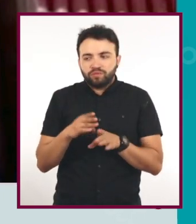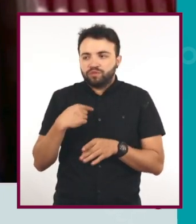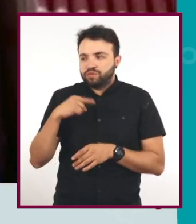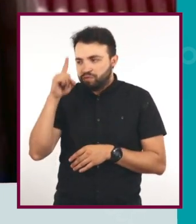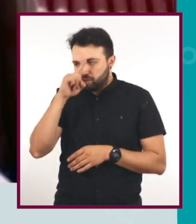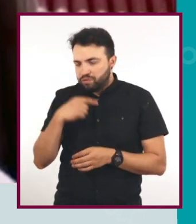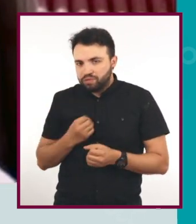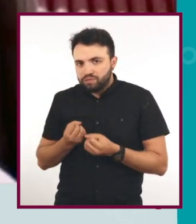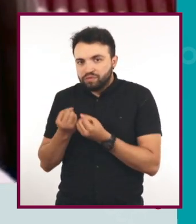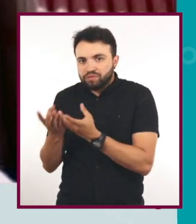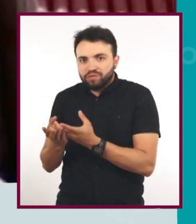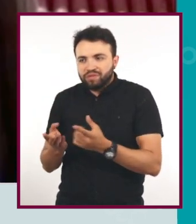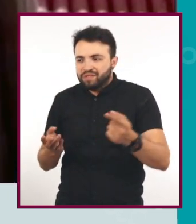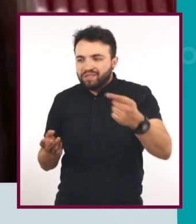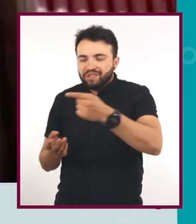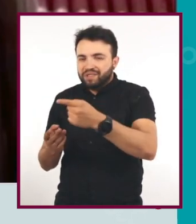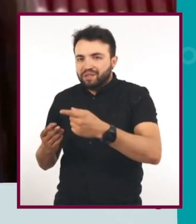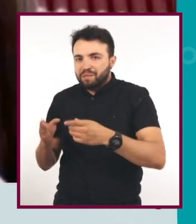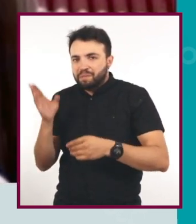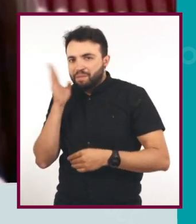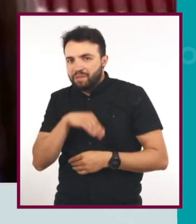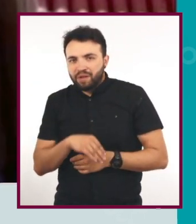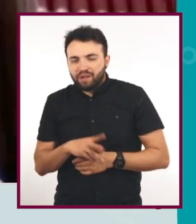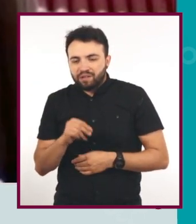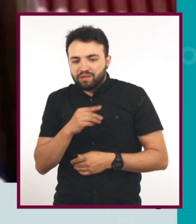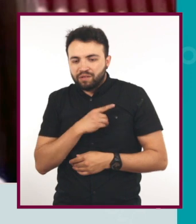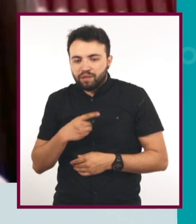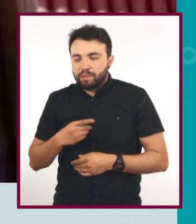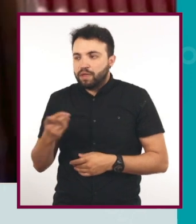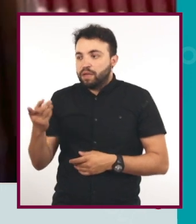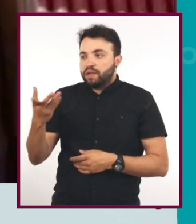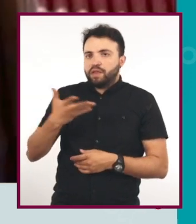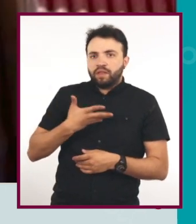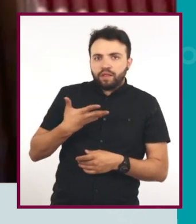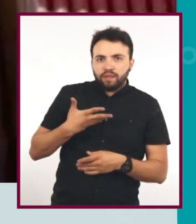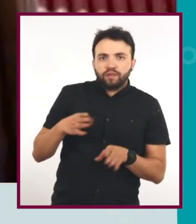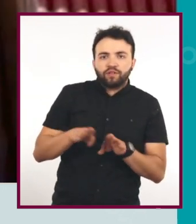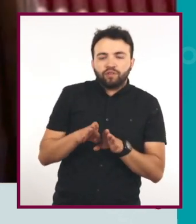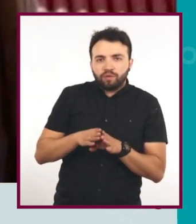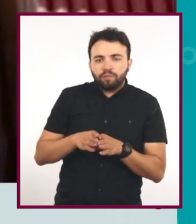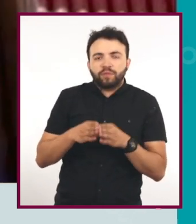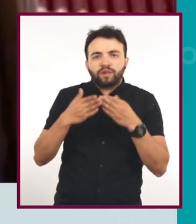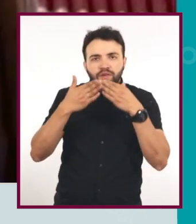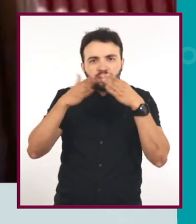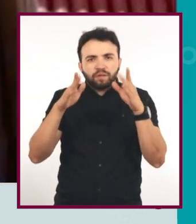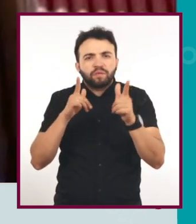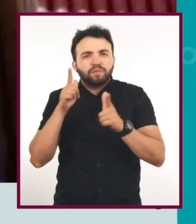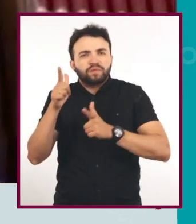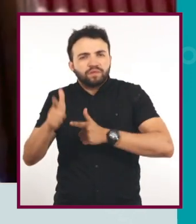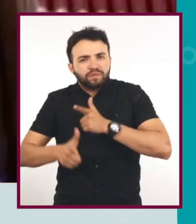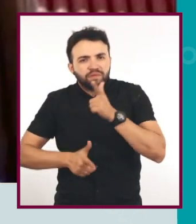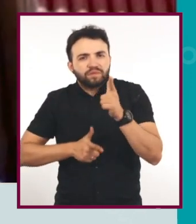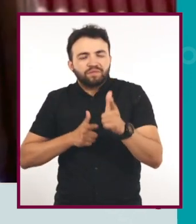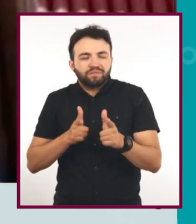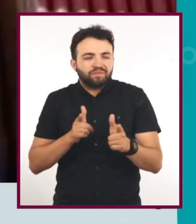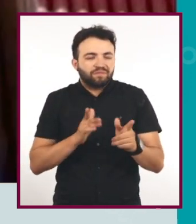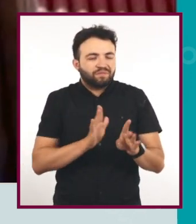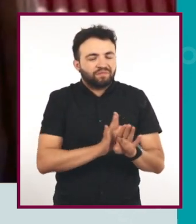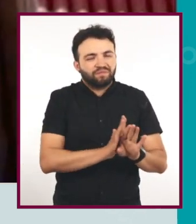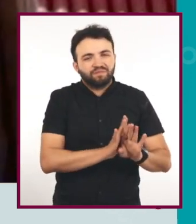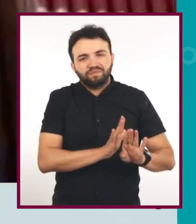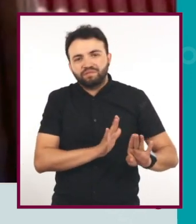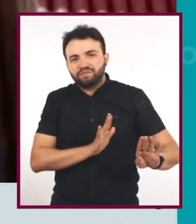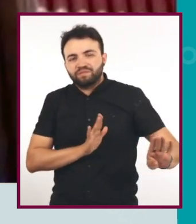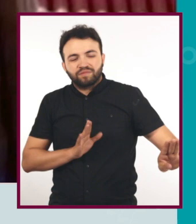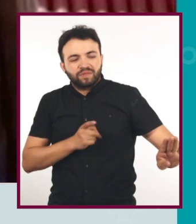y ya es consciente, que no diga nada, que actúe como si nada. Lentamente te vas apartando de esa persona y ya cuando no